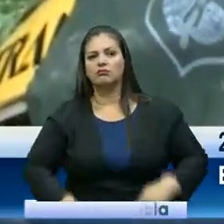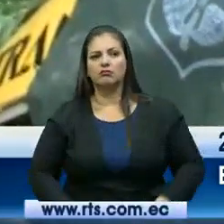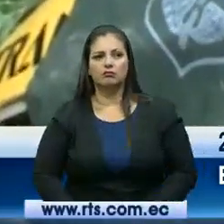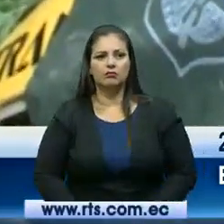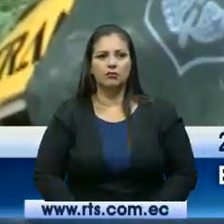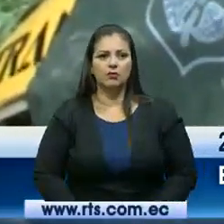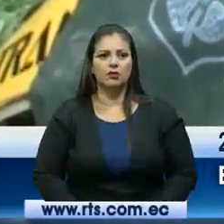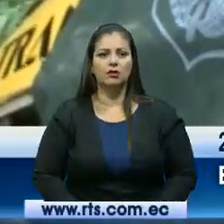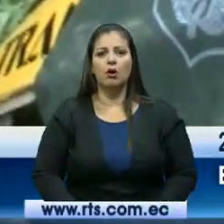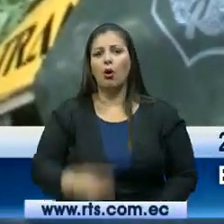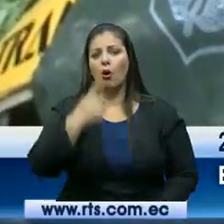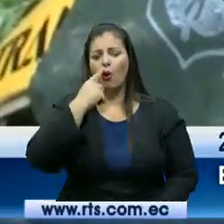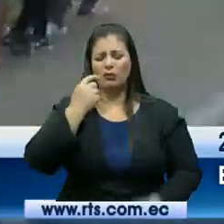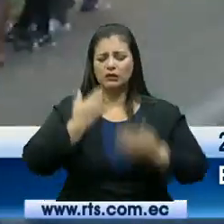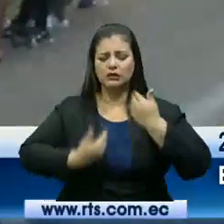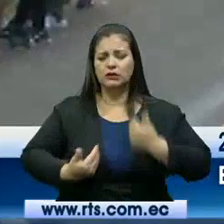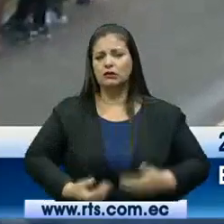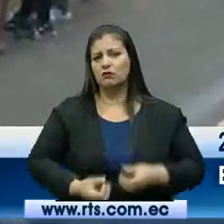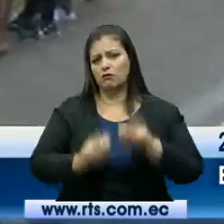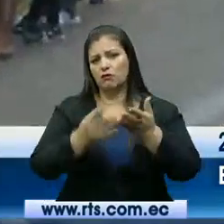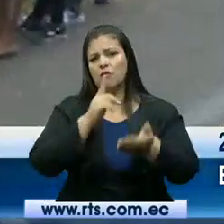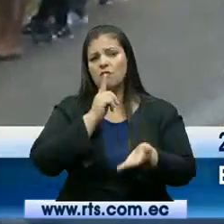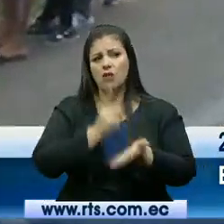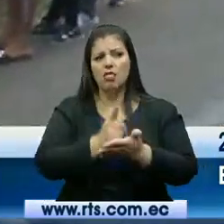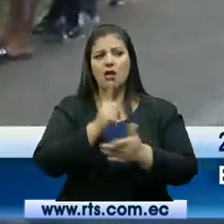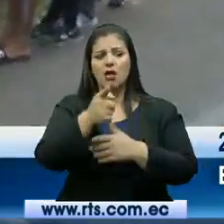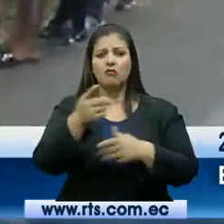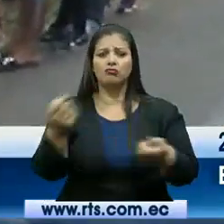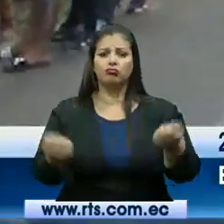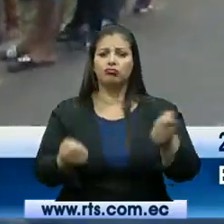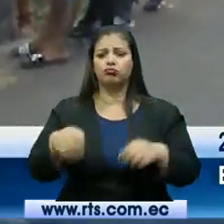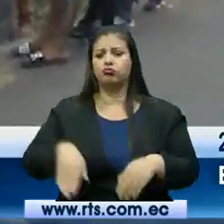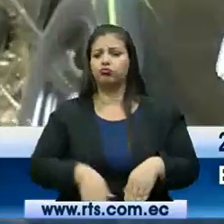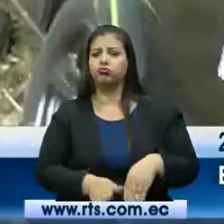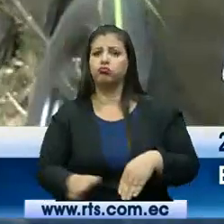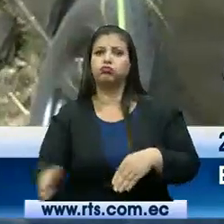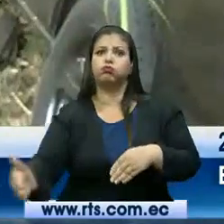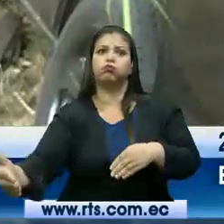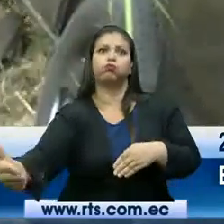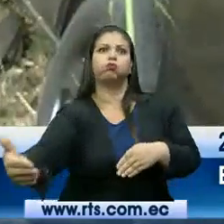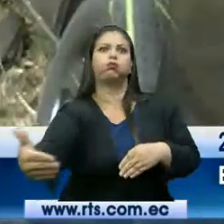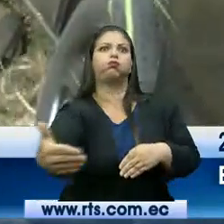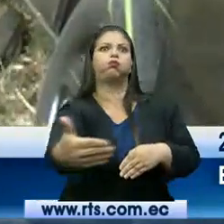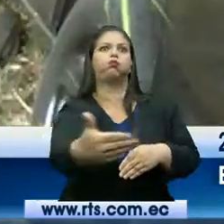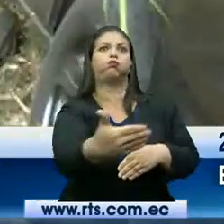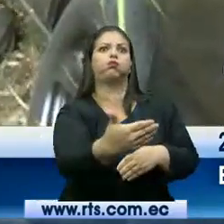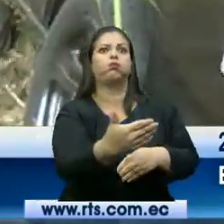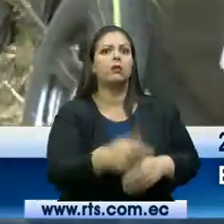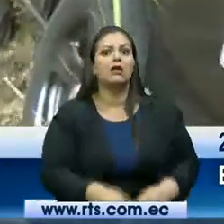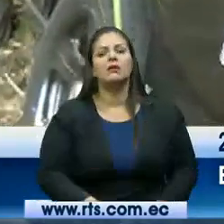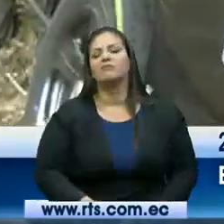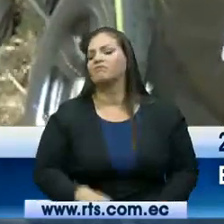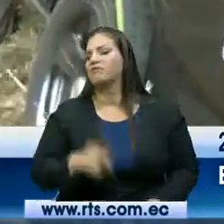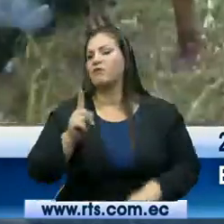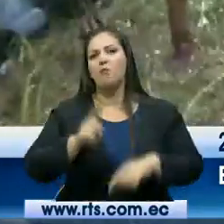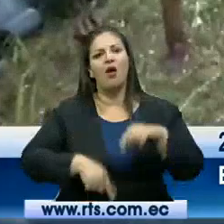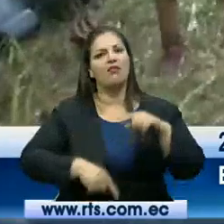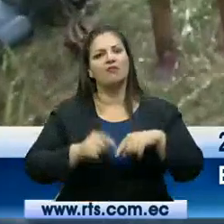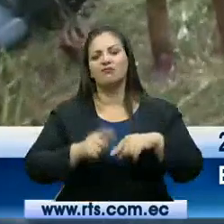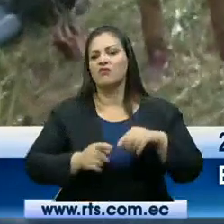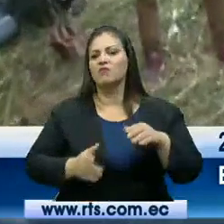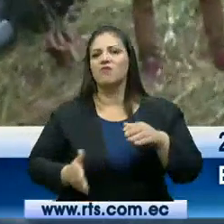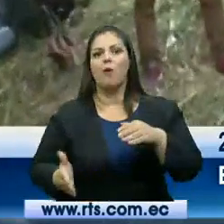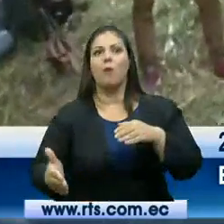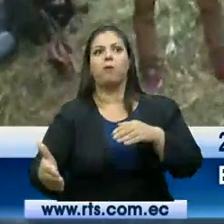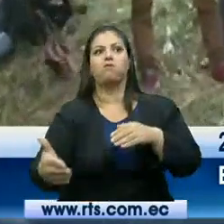Las curvas, sacárselas, pero ya no fue posible. No aguantó este muro. ¿Usted venía ahí? Claro, yo venía, claro, atrás del copiloto de